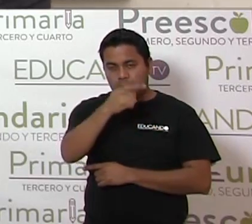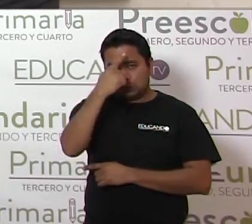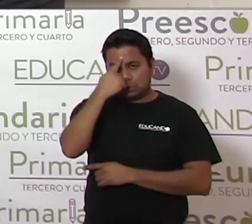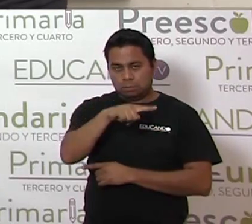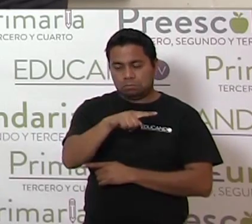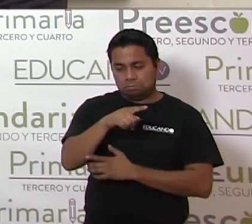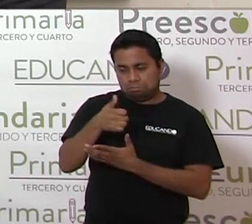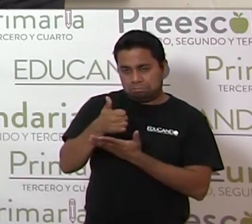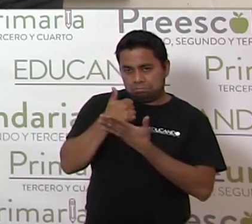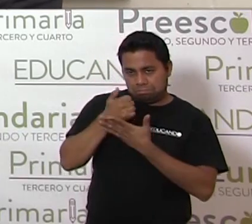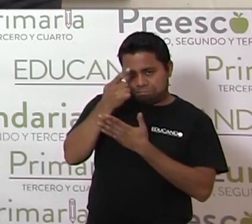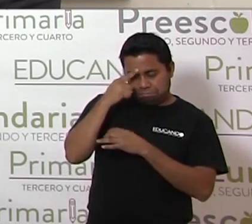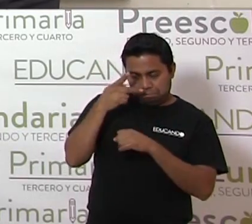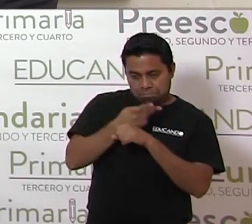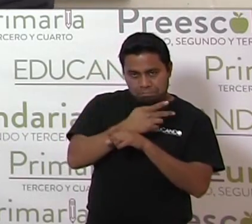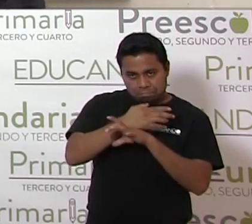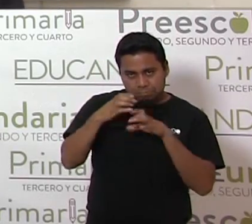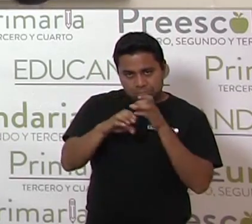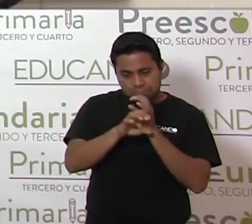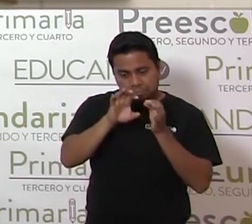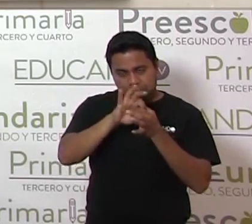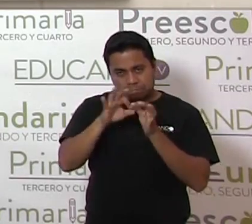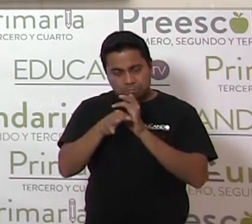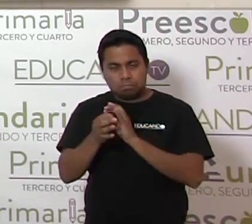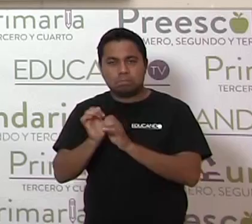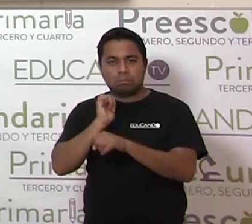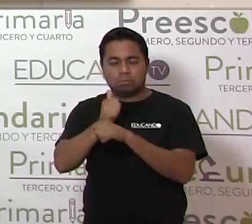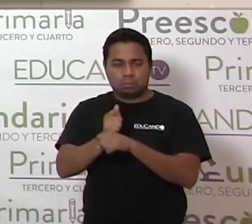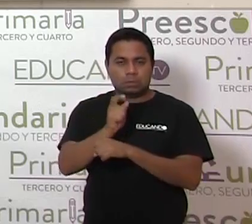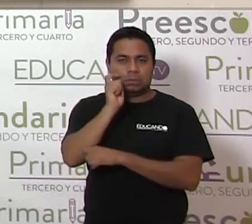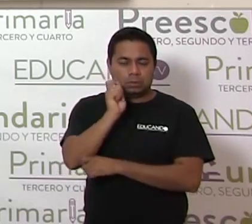suscitarse son acontecimientos